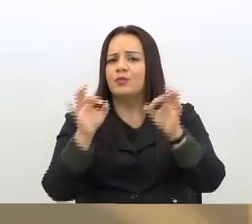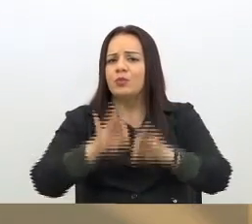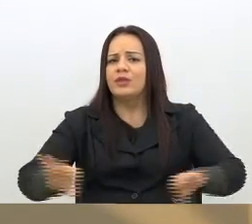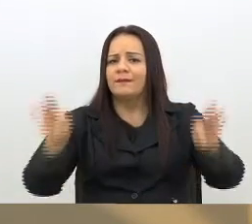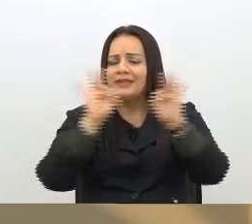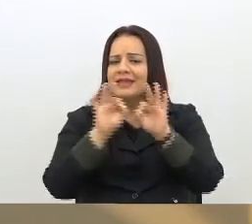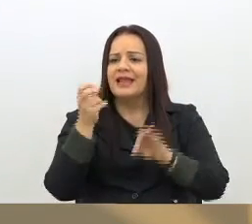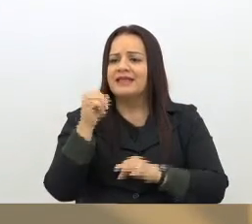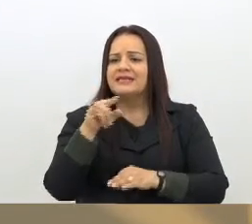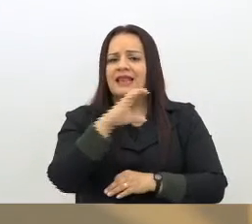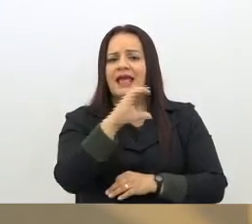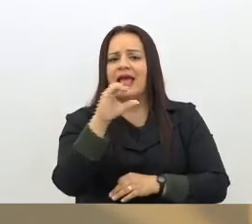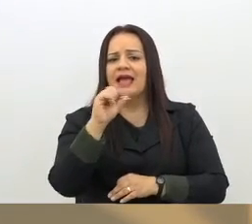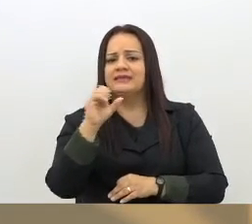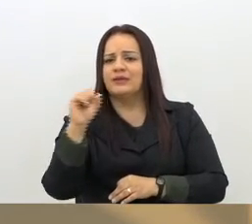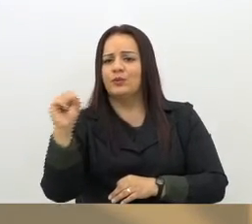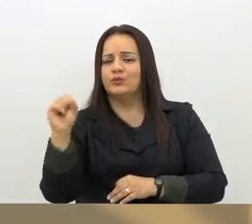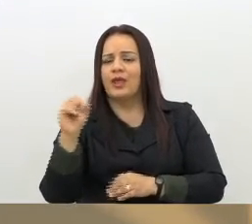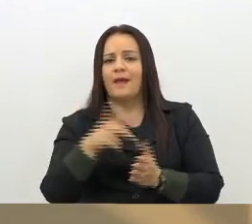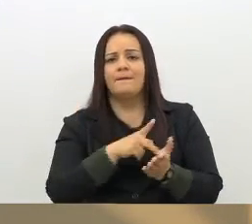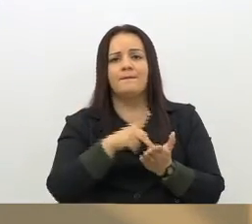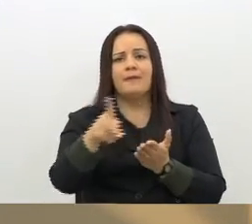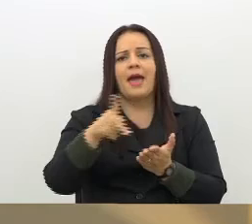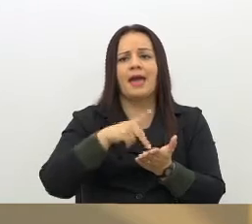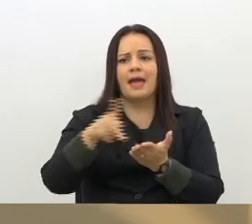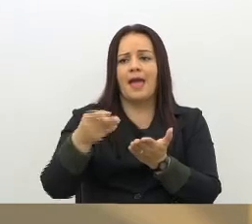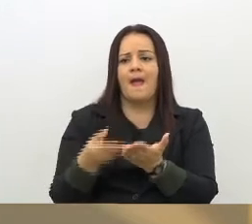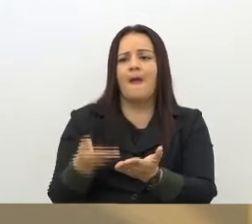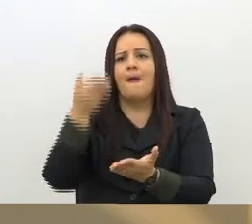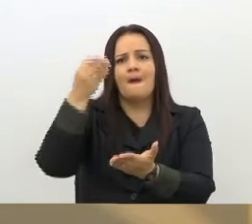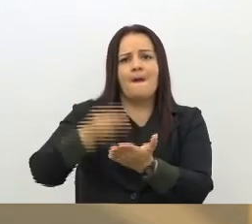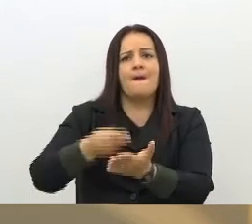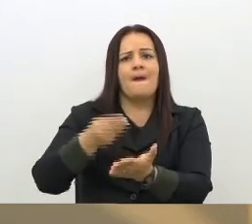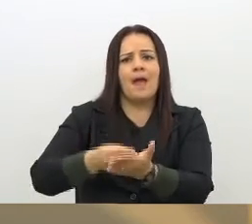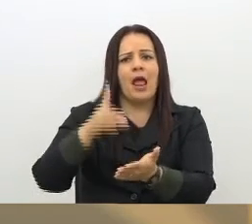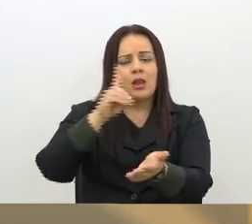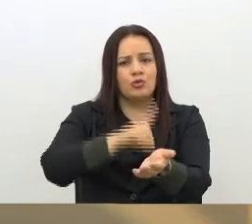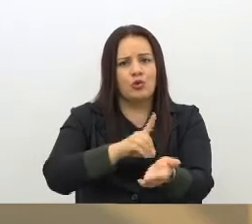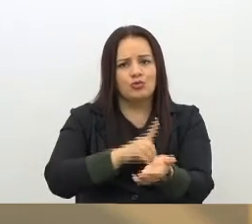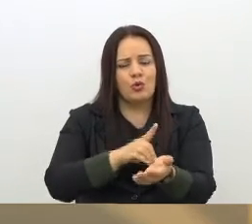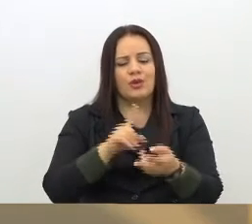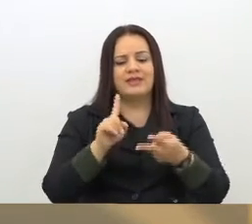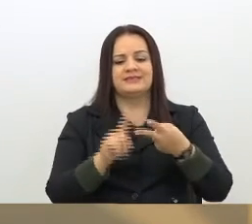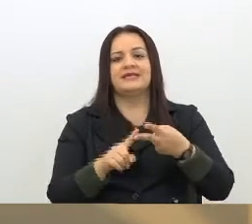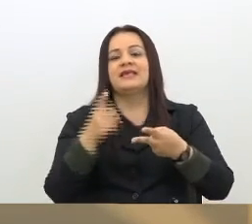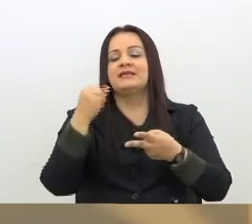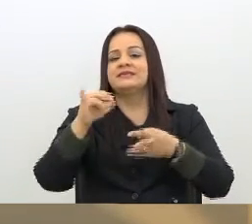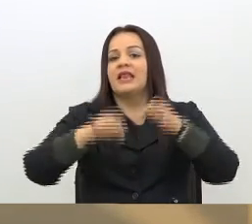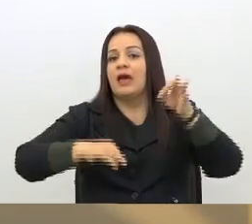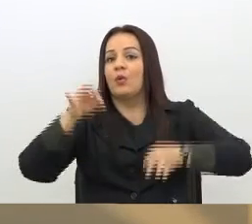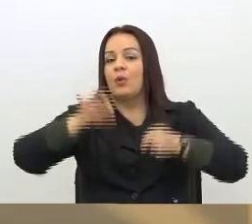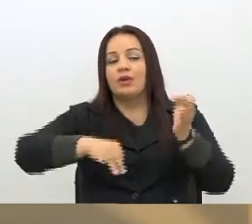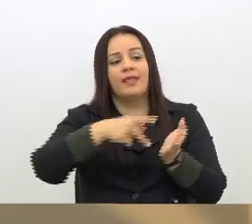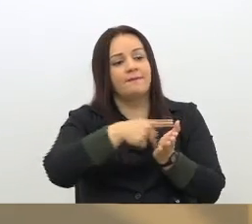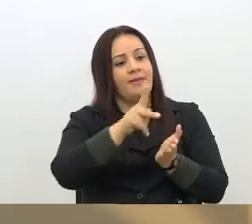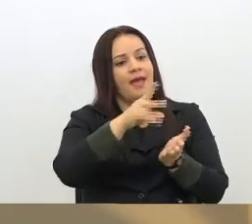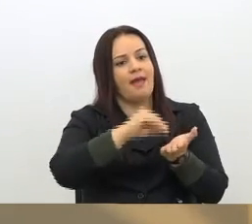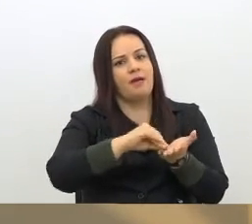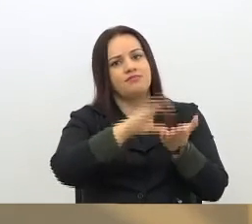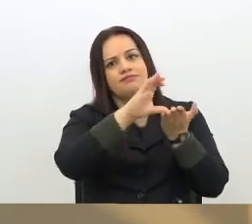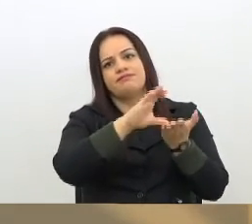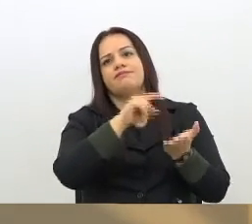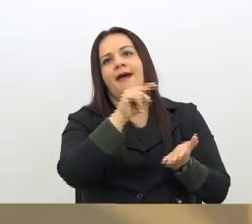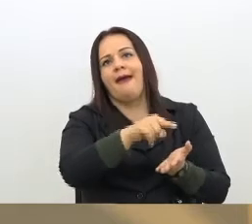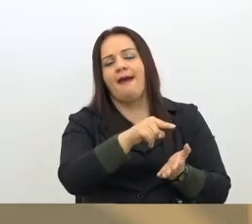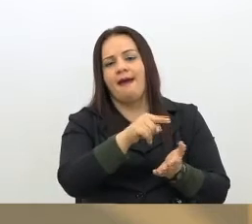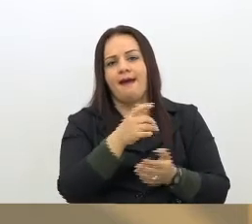Si la Caja le paga pluses porcentuales a los doctores, si la Corte le paga pluses